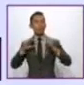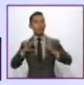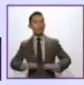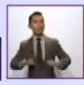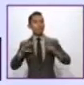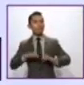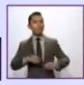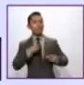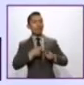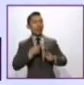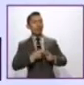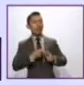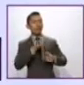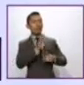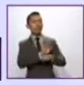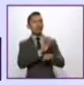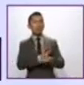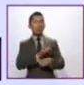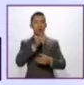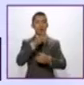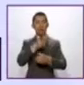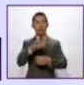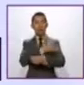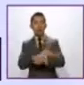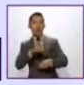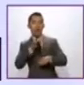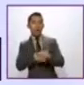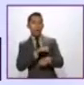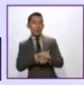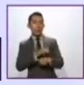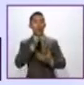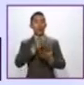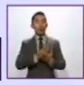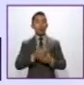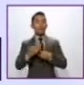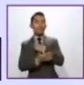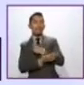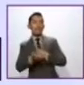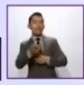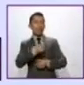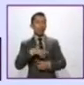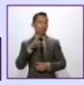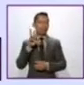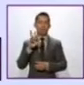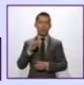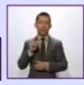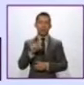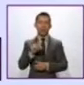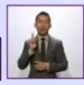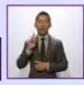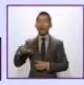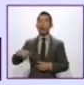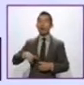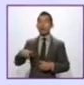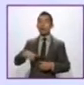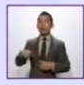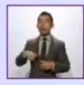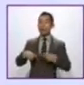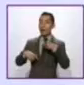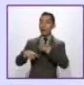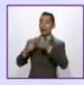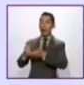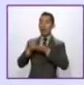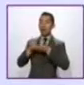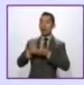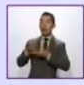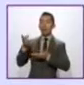son la pandilla de amigos que está gobernando. El gobierno no es un generador de